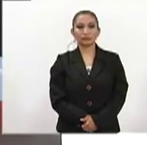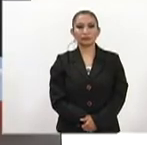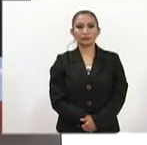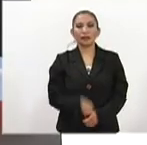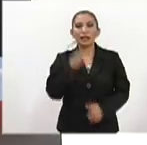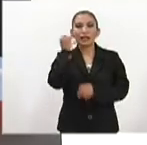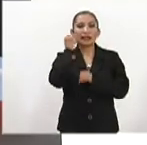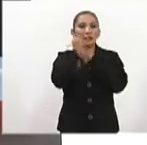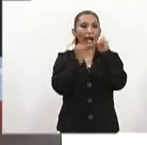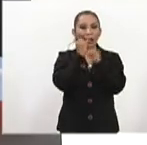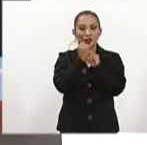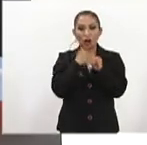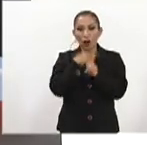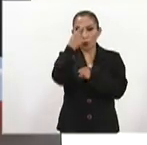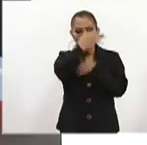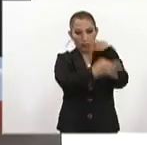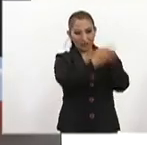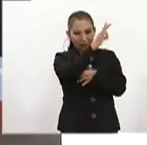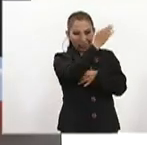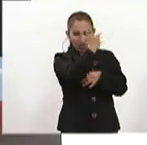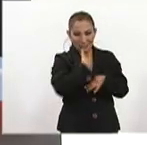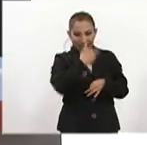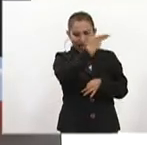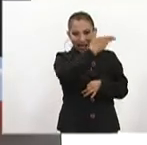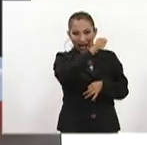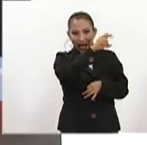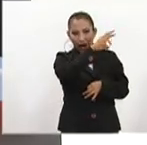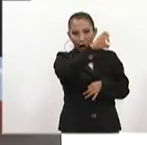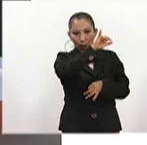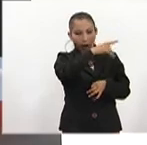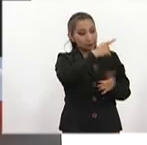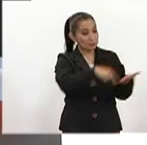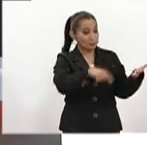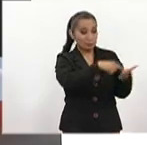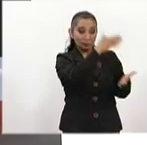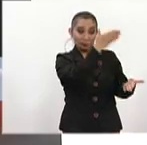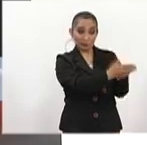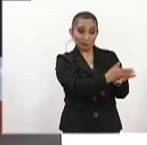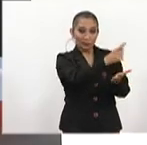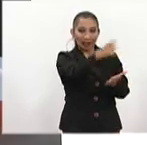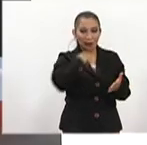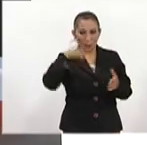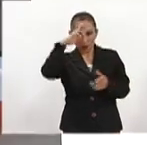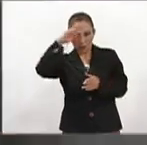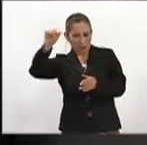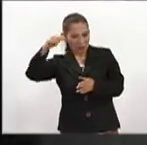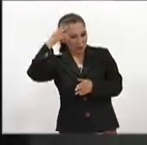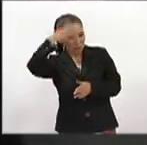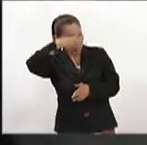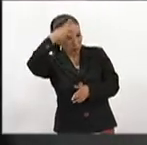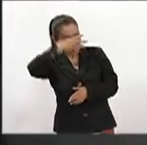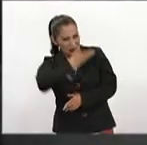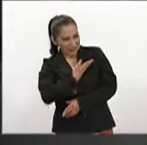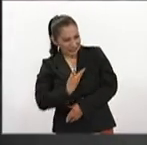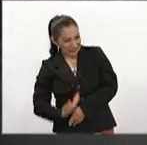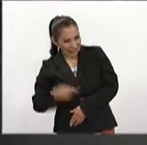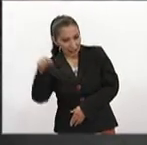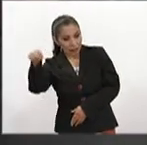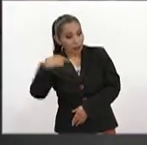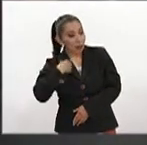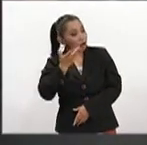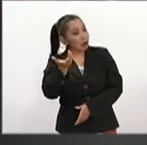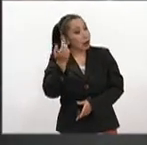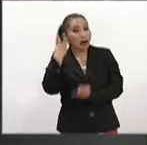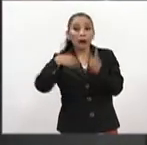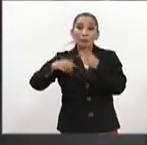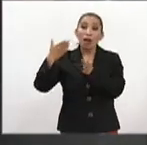En información internacional, un juez federal de Hawái bloqueó de manera temporal el tercer veto migratorio interpuesto por el presidente de Estados Unidos, Donald